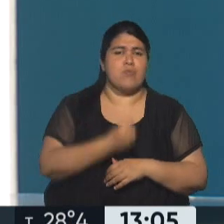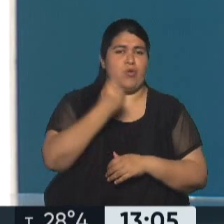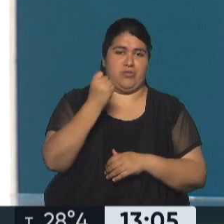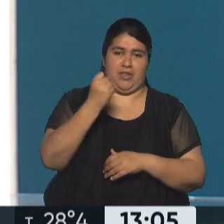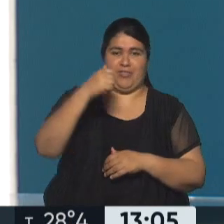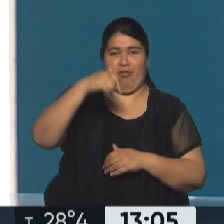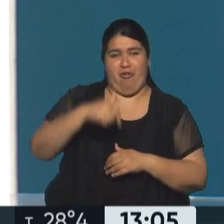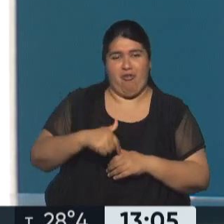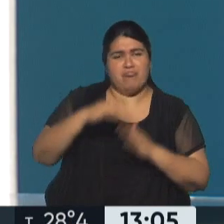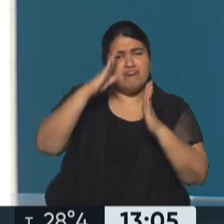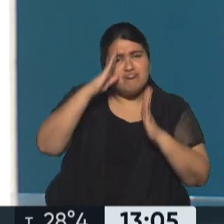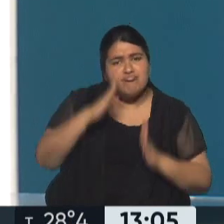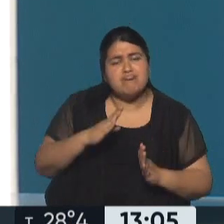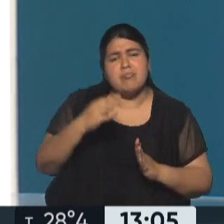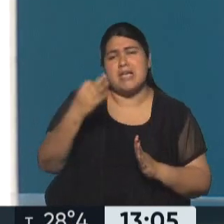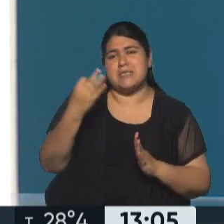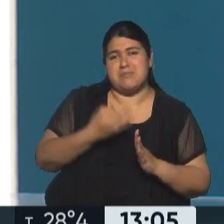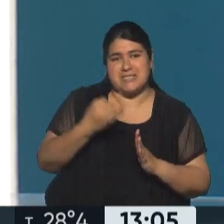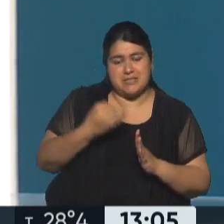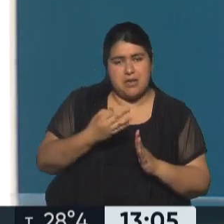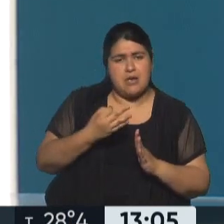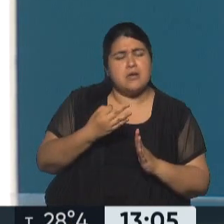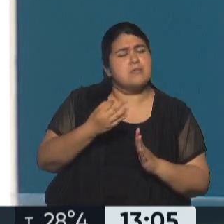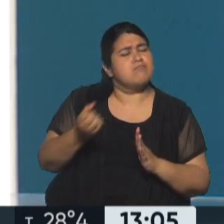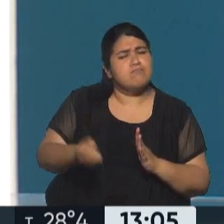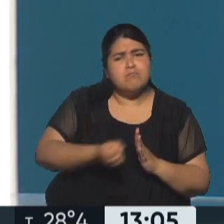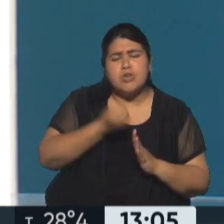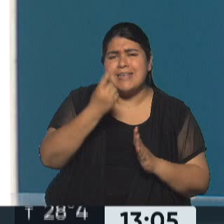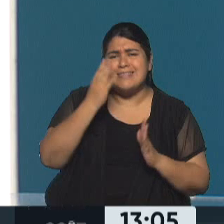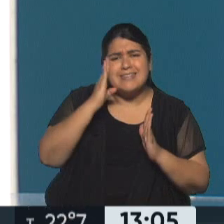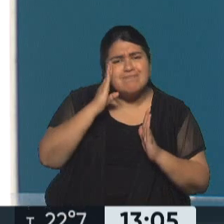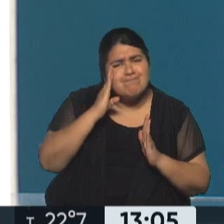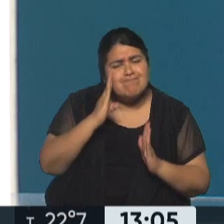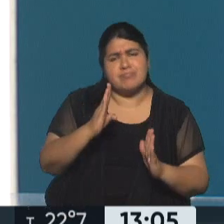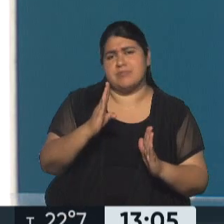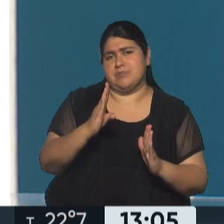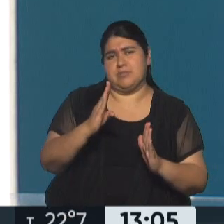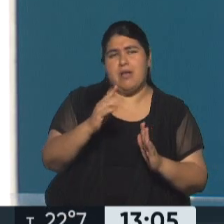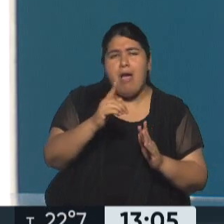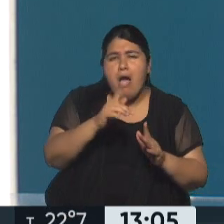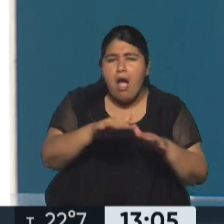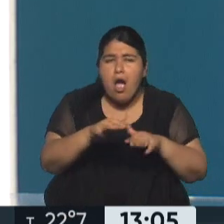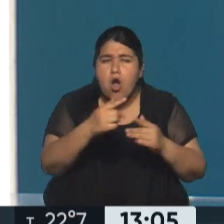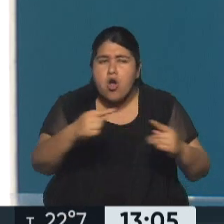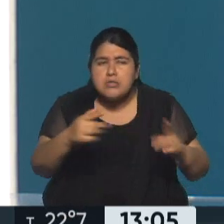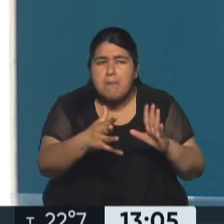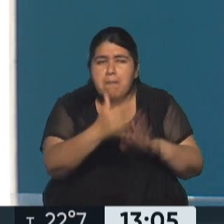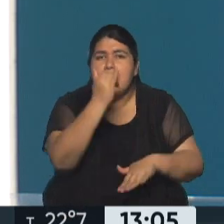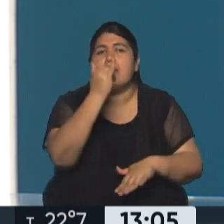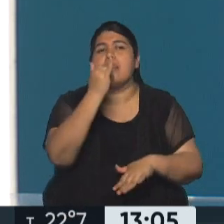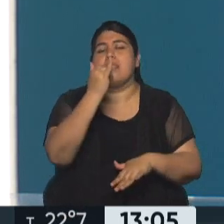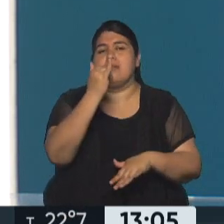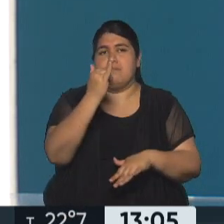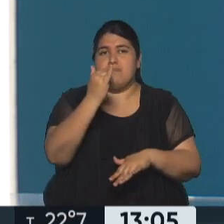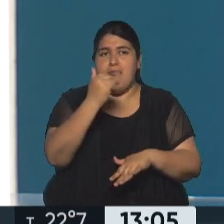le damos un énfasis especial precisamente para prestar atención a algunos signos que podemos tener en cuenta para precisamente